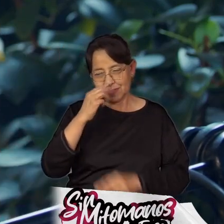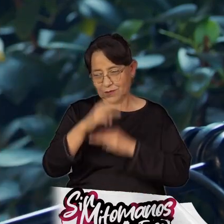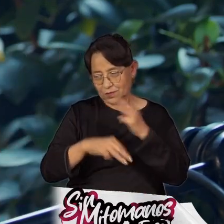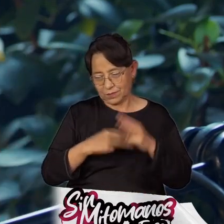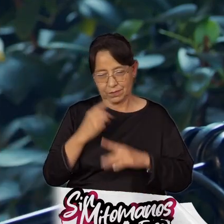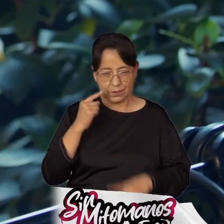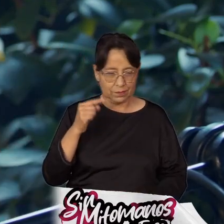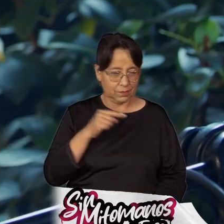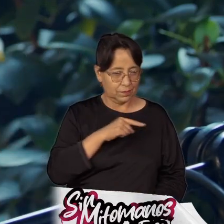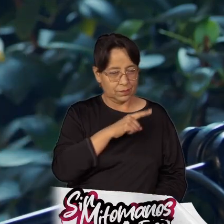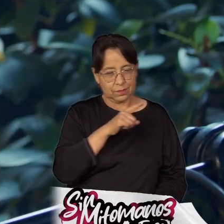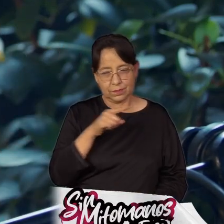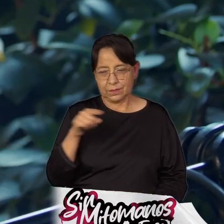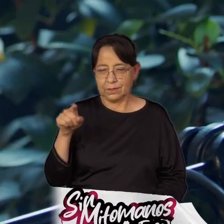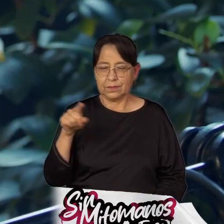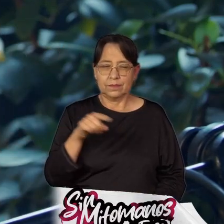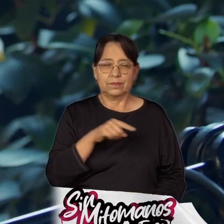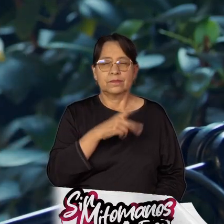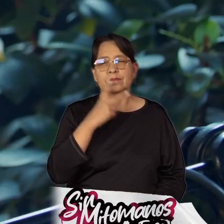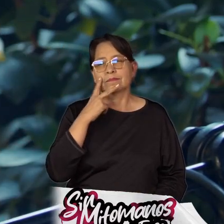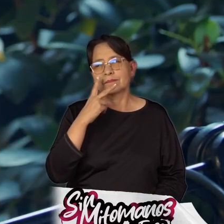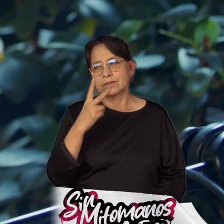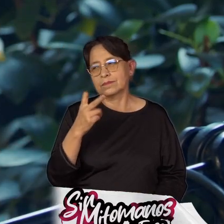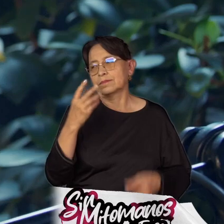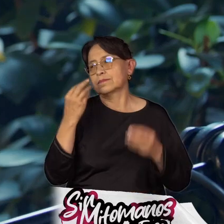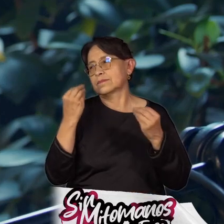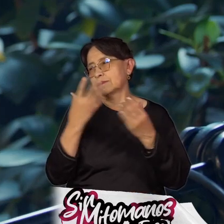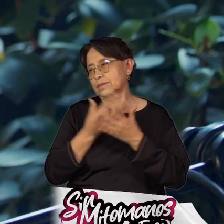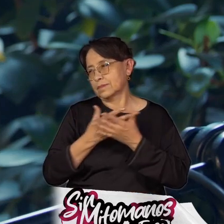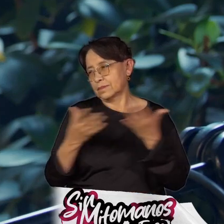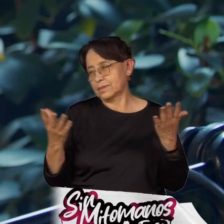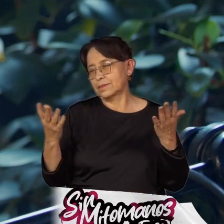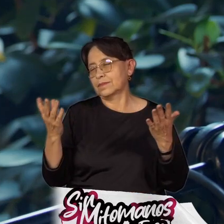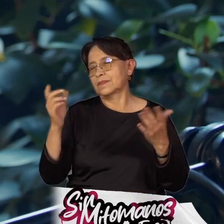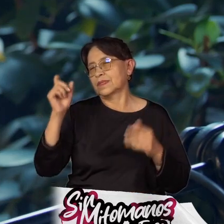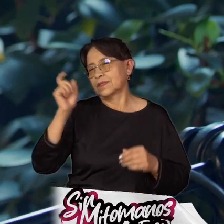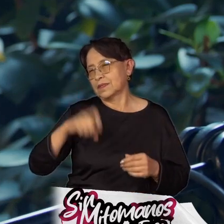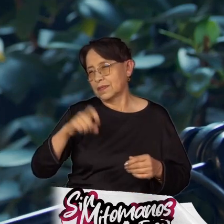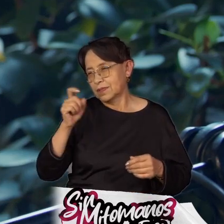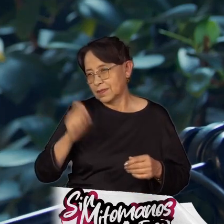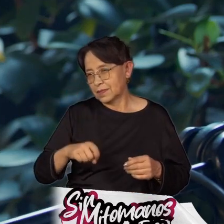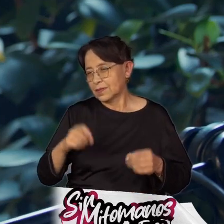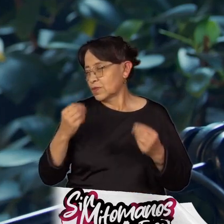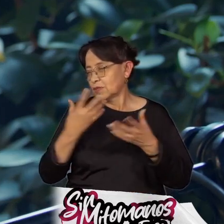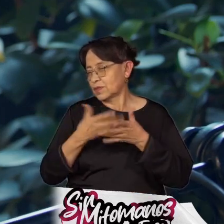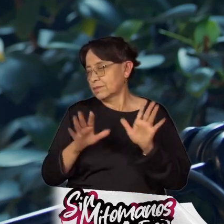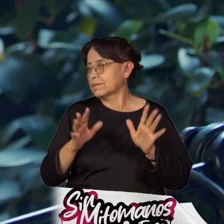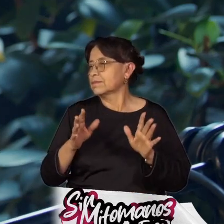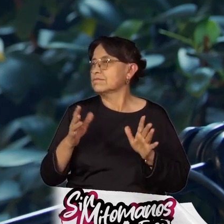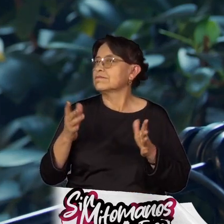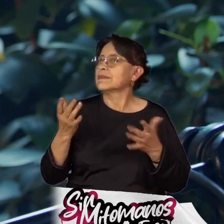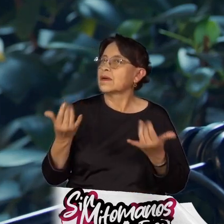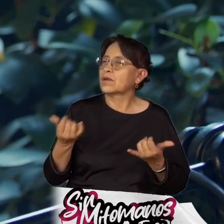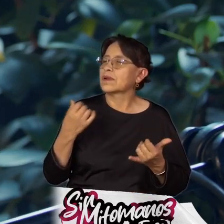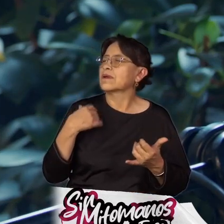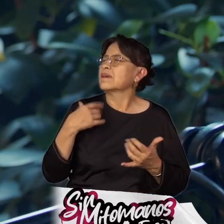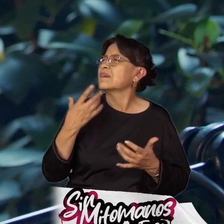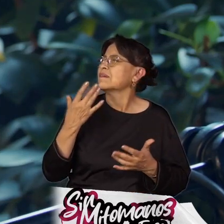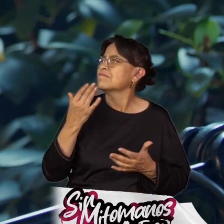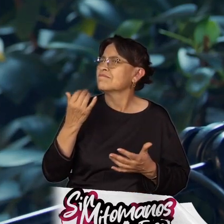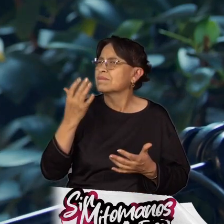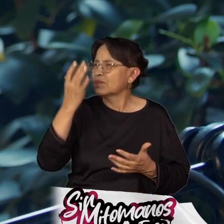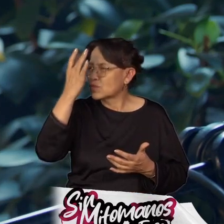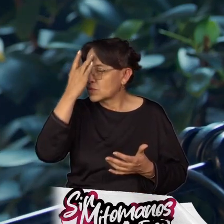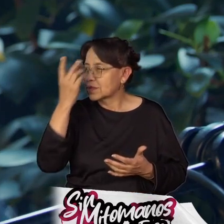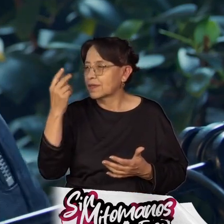discípulos, para ambos lados hay necesidad y hay oportunidad. ¿Y de qué depende ese factor? ¿Qué hay en el